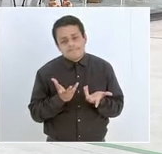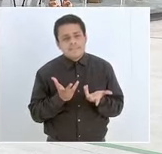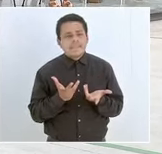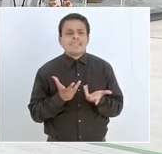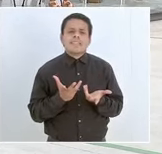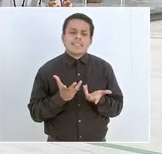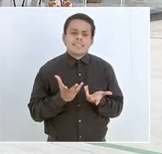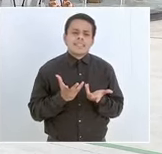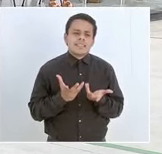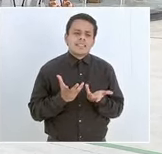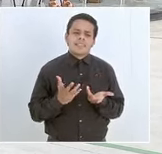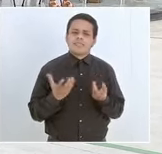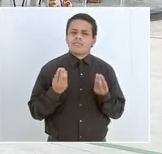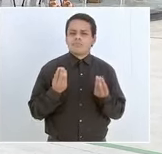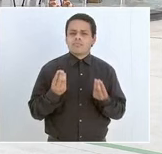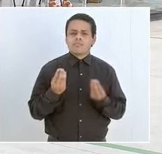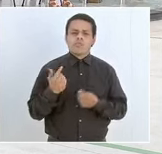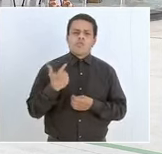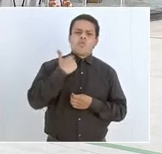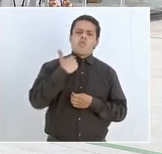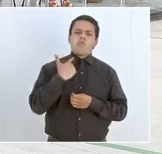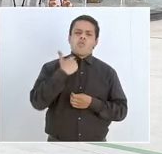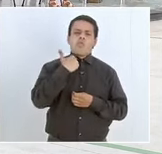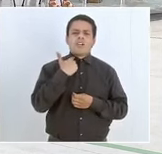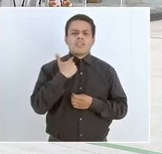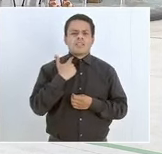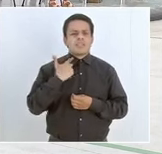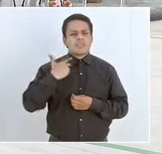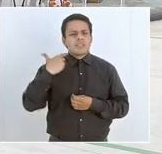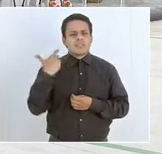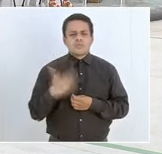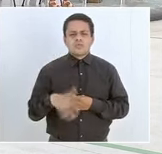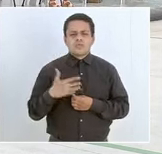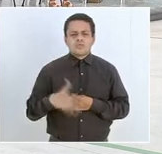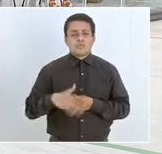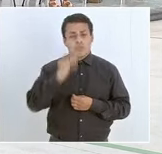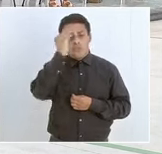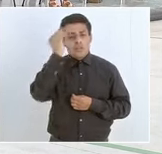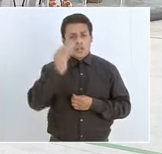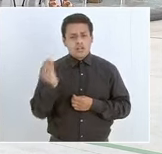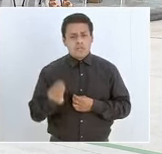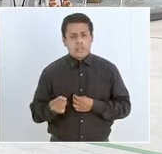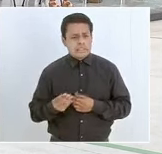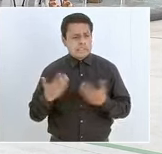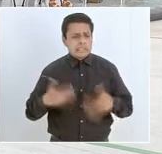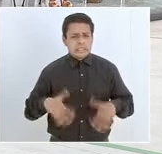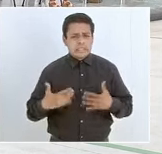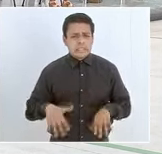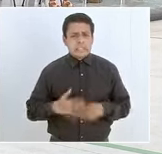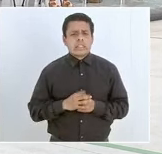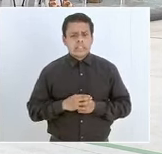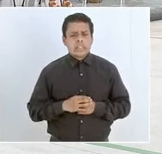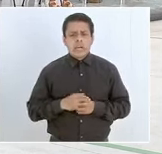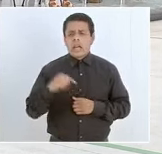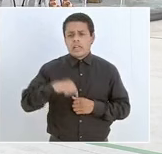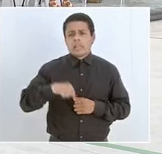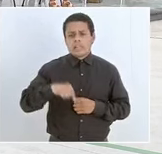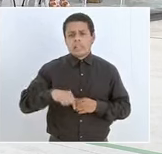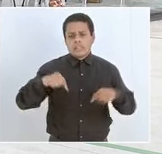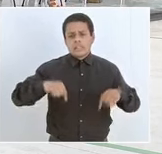se expresa y de manera alarmante, como está sucediendo